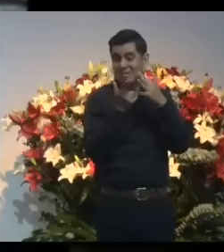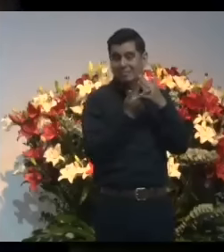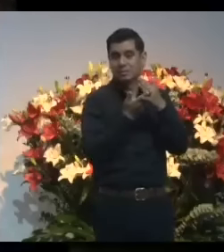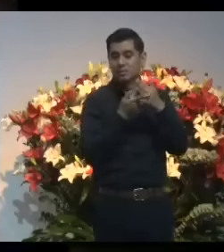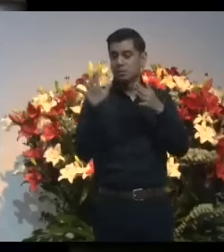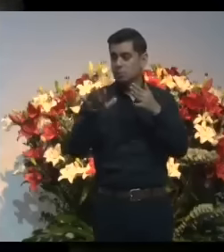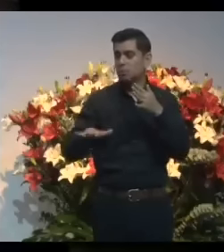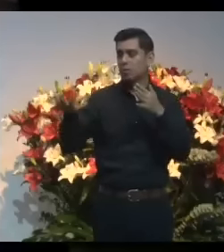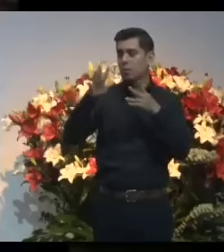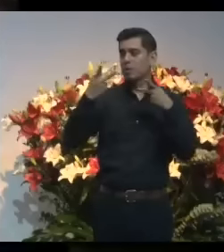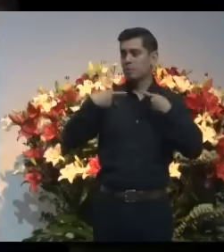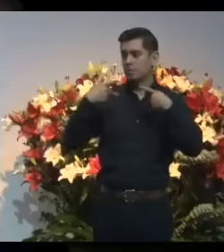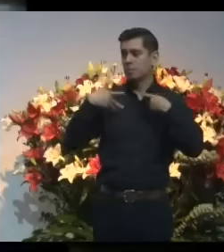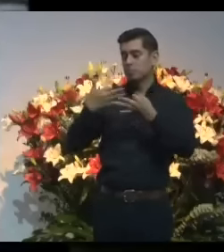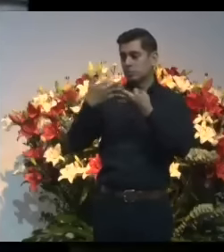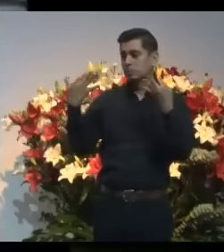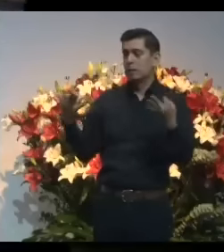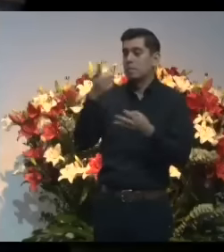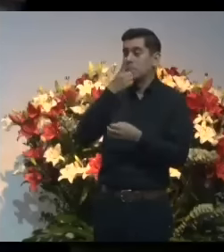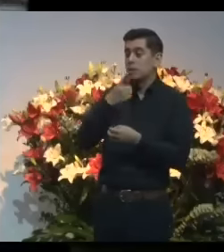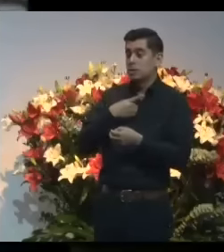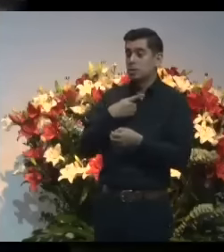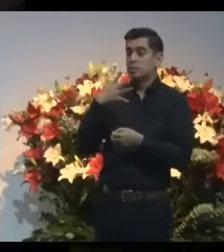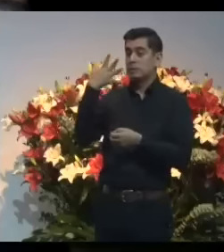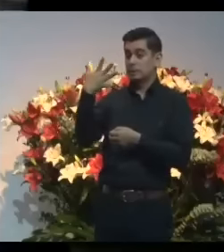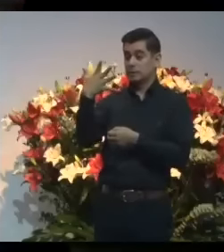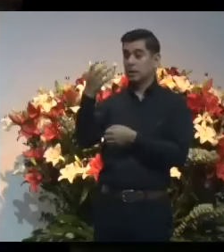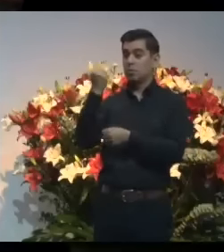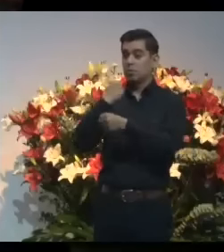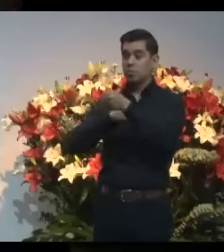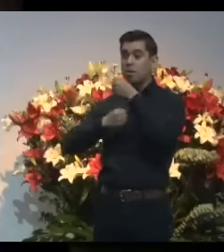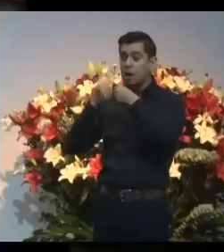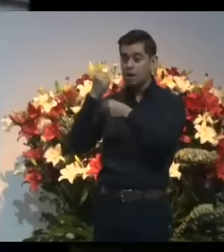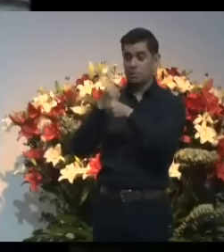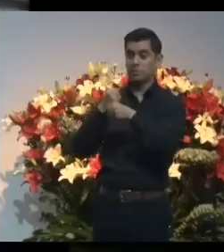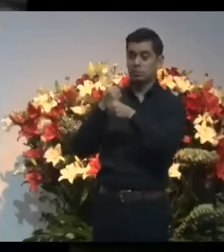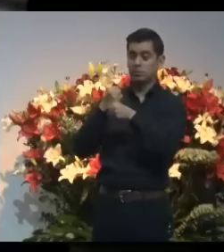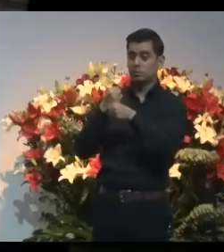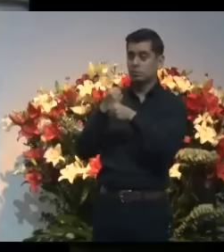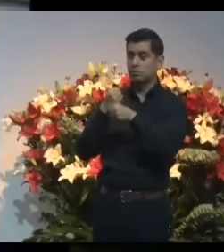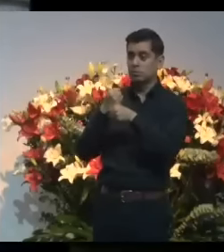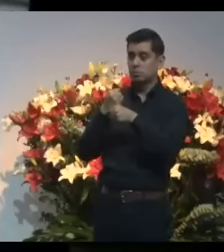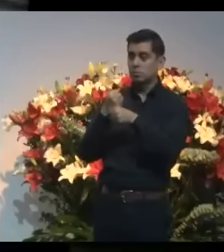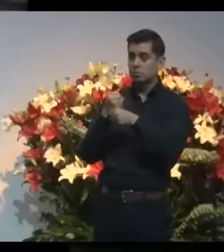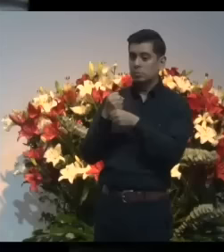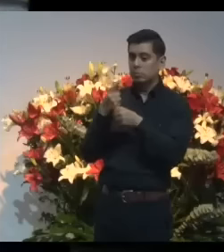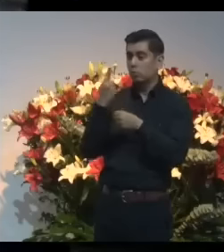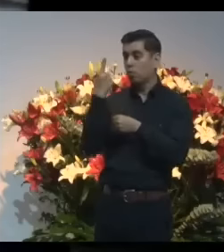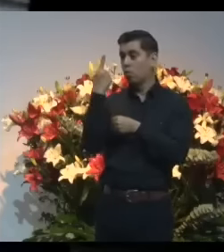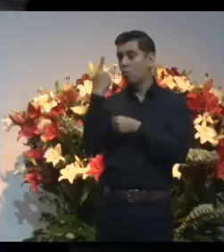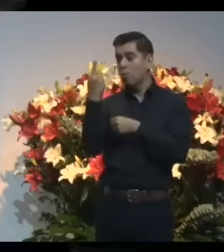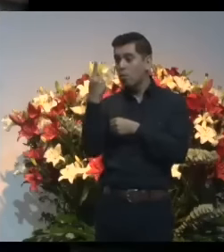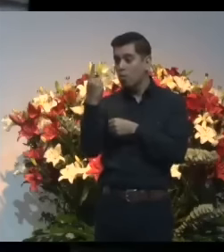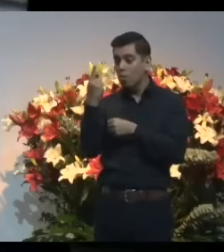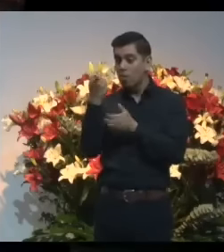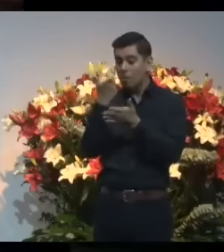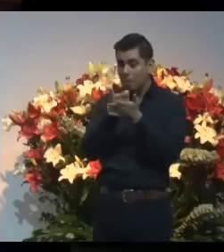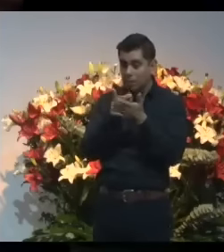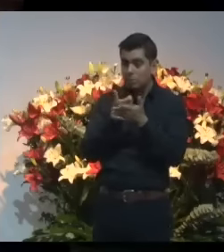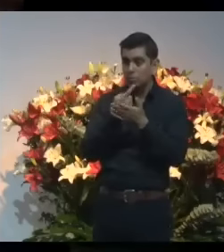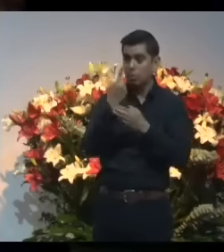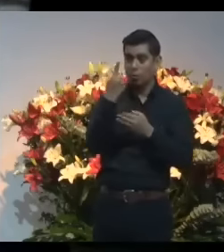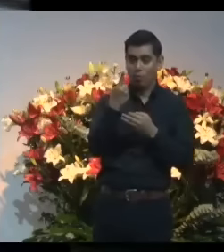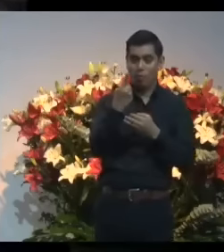ejidatarios me dijeron que tenían 5 años en la extorsión. Les cobraban 1 peso por cada metro cuadrado que